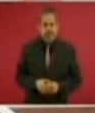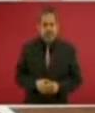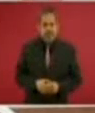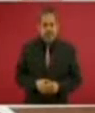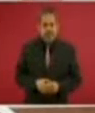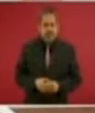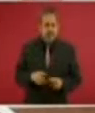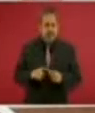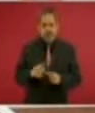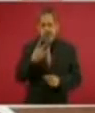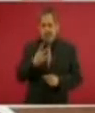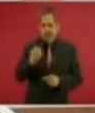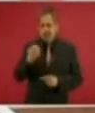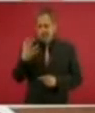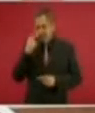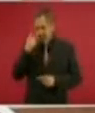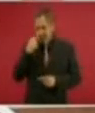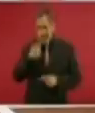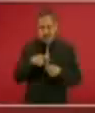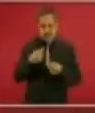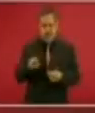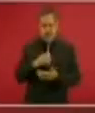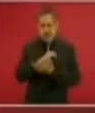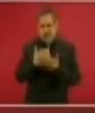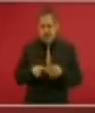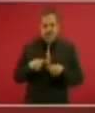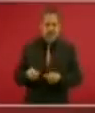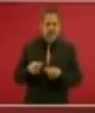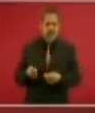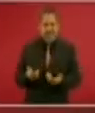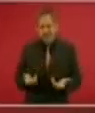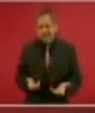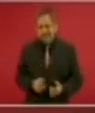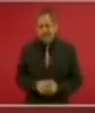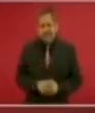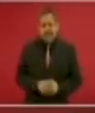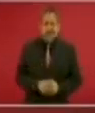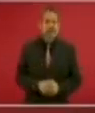por 4 o 5 horas los querían contratar.